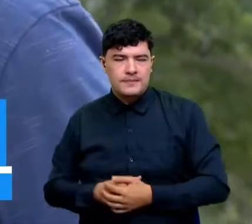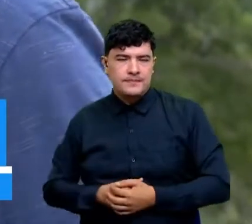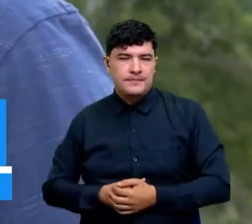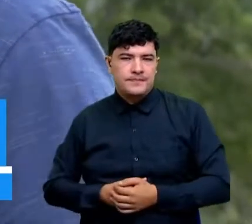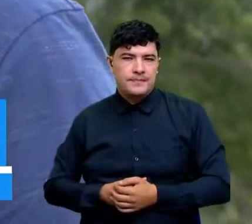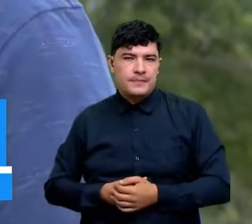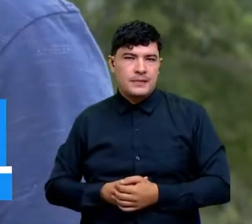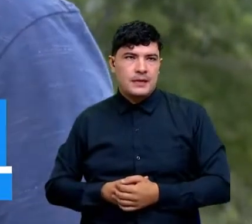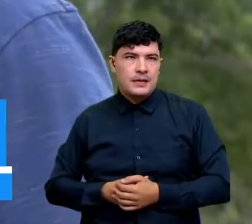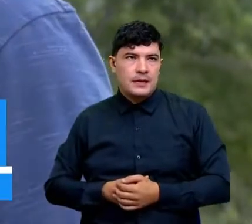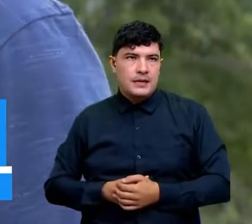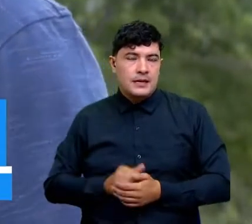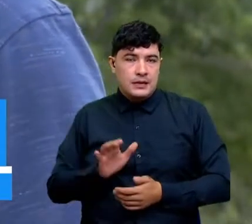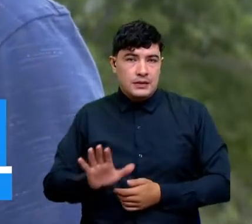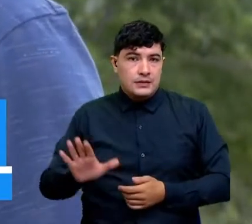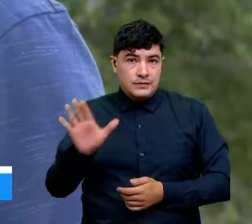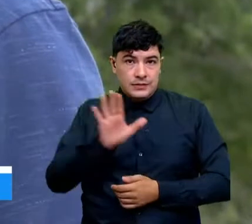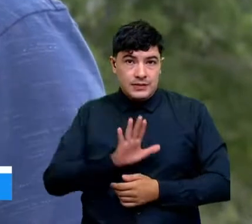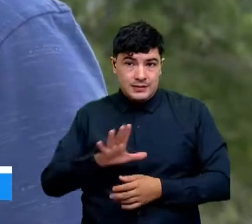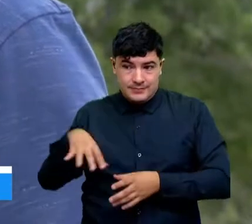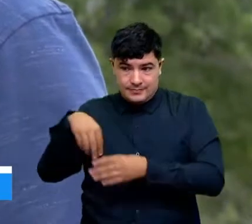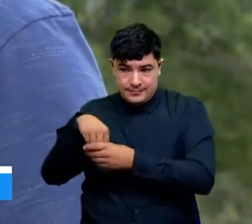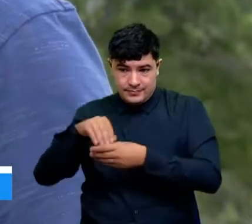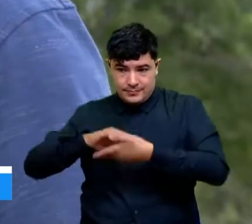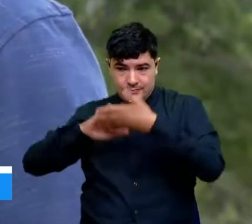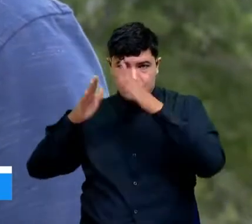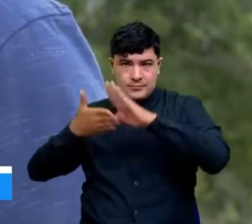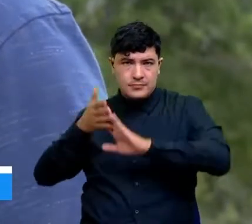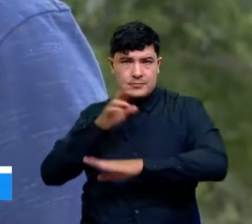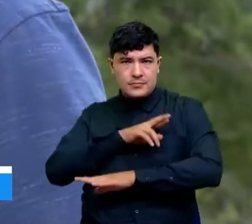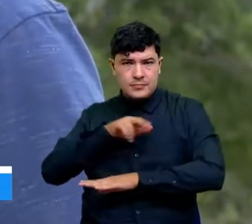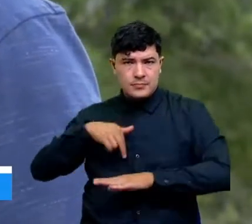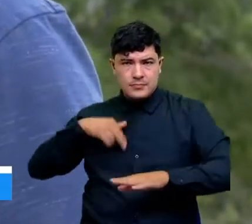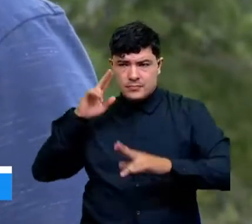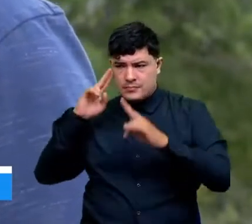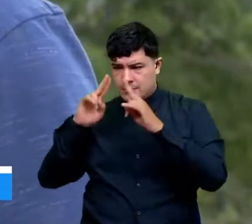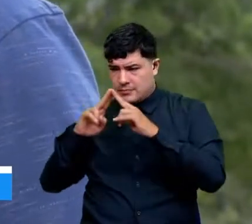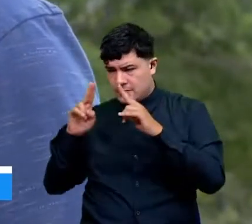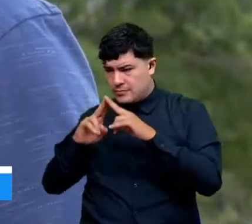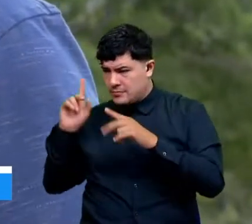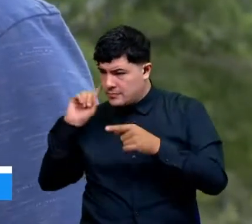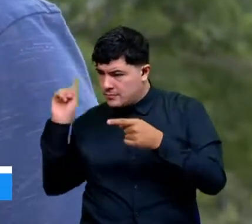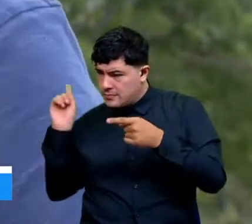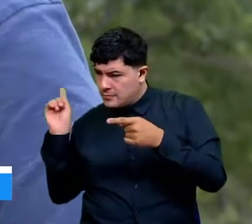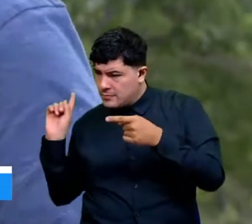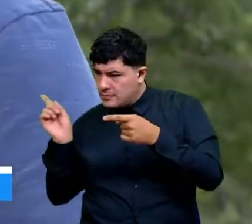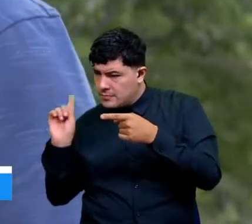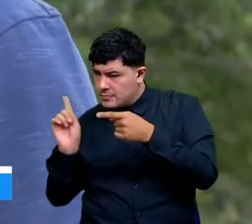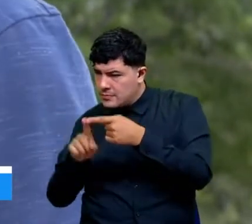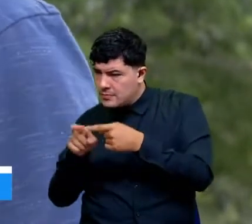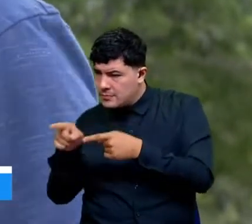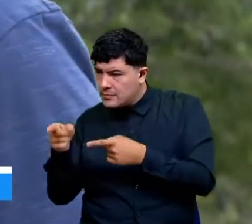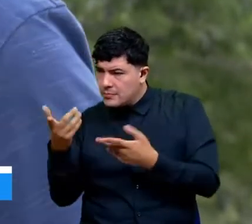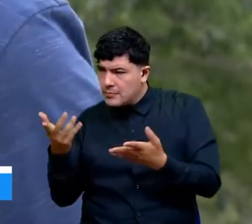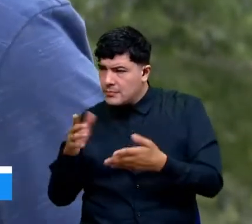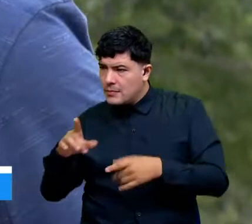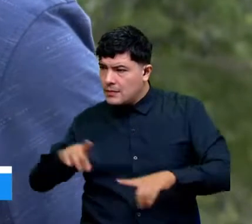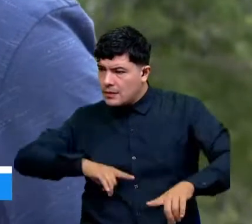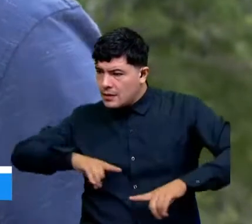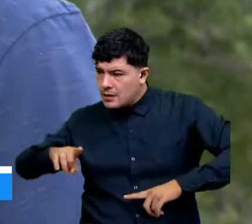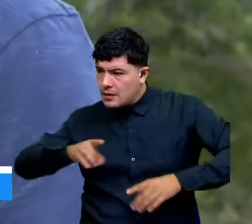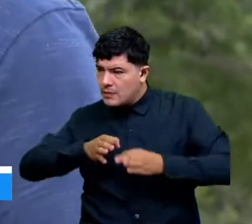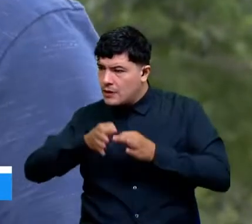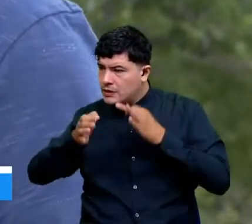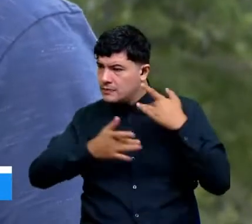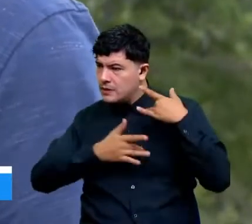mencionaba, hacemos parte de esta comuna y hemos venido observando la falta de voluntad que tiene la administración